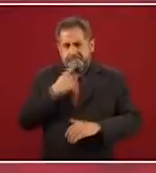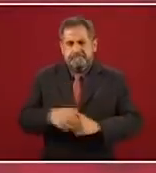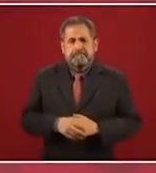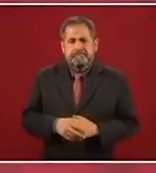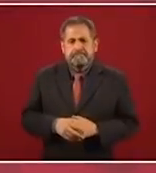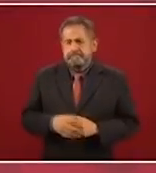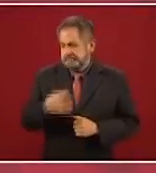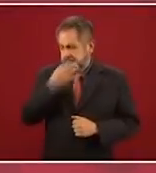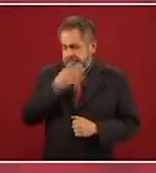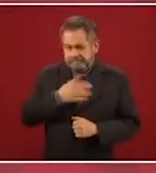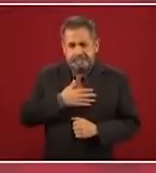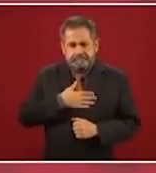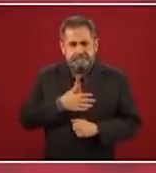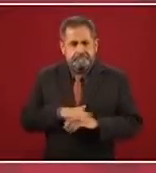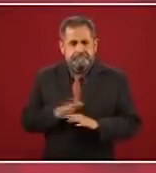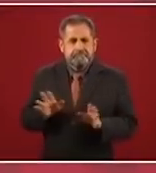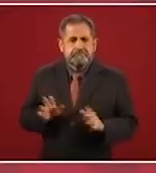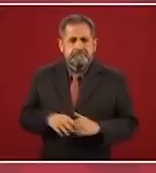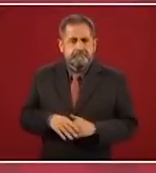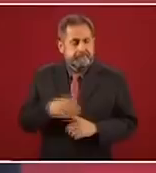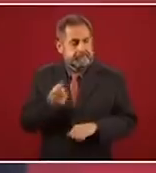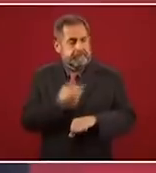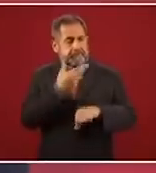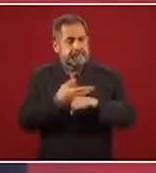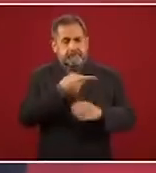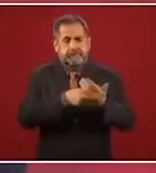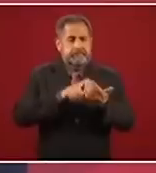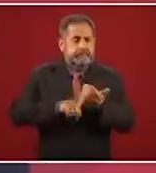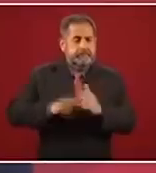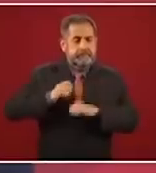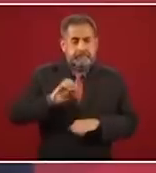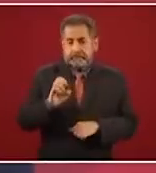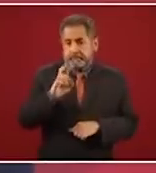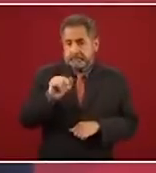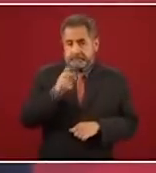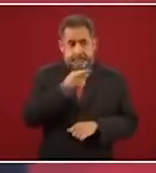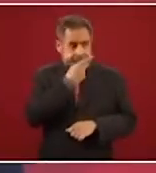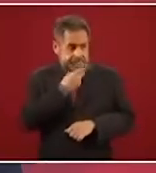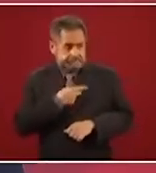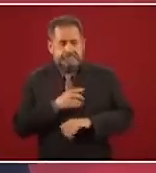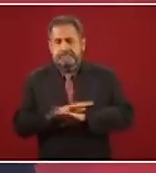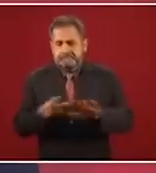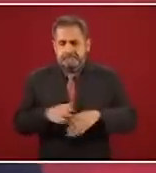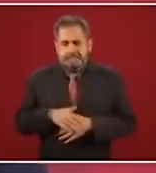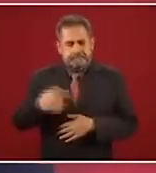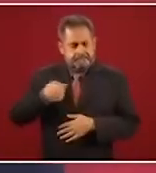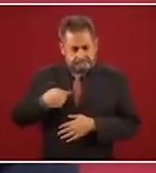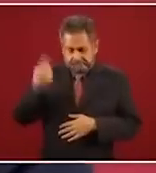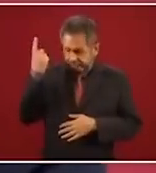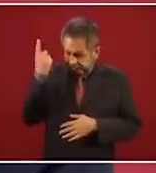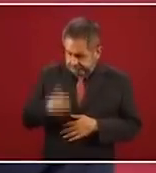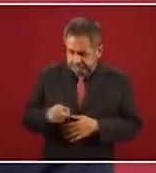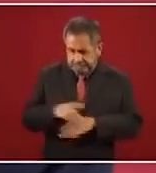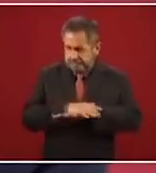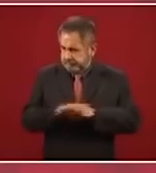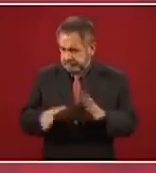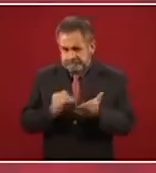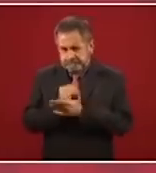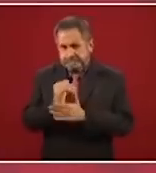Me lo informó el secretario de Relaciones Exteriores y di la instrucción de